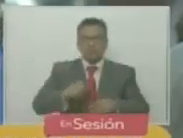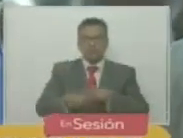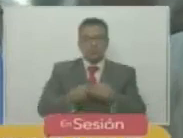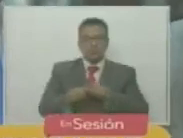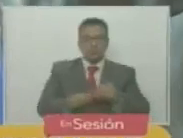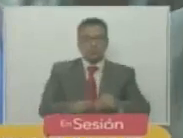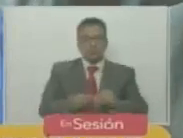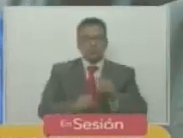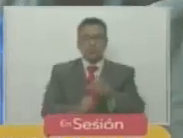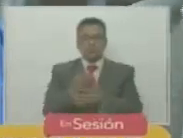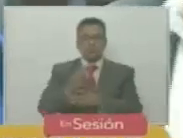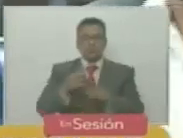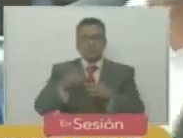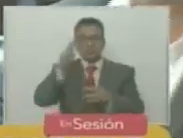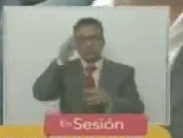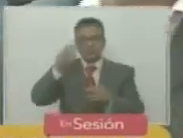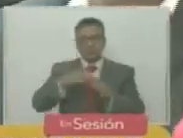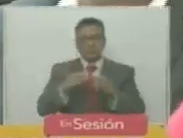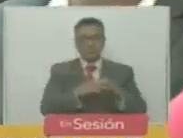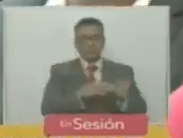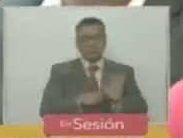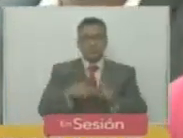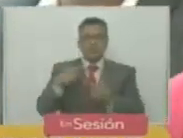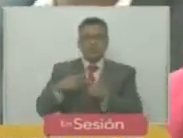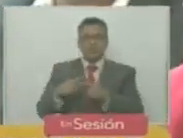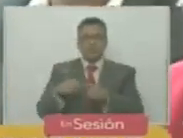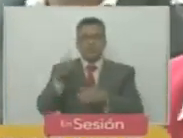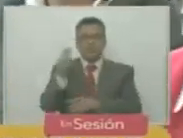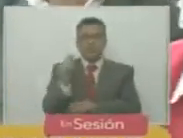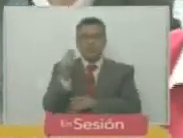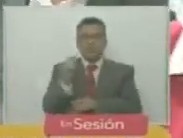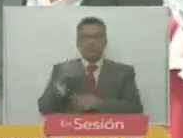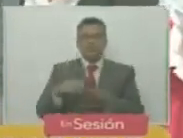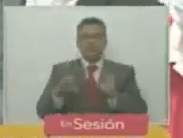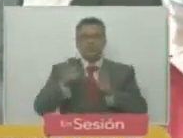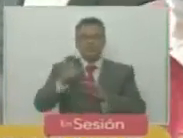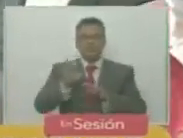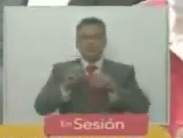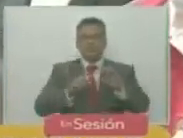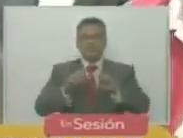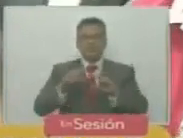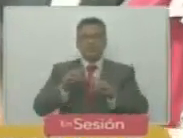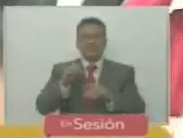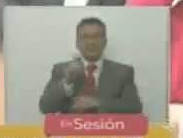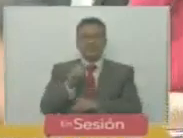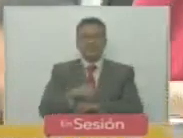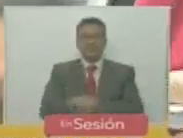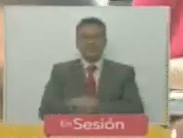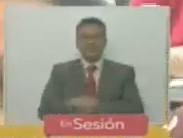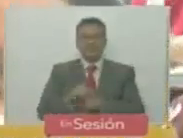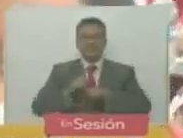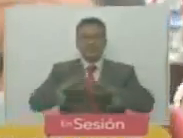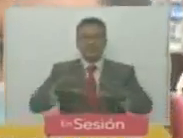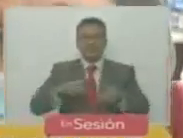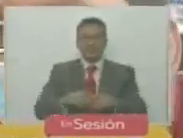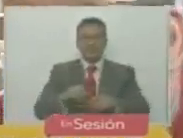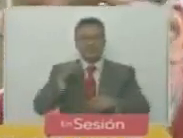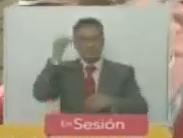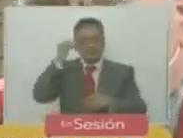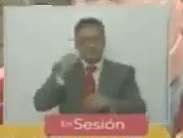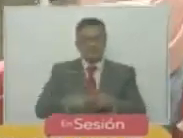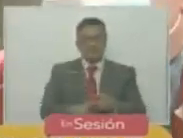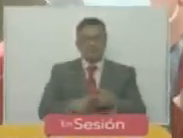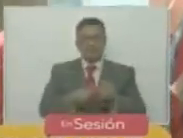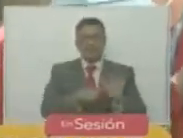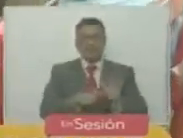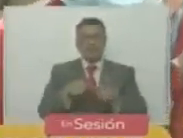la refundación de la República Bolivariana de Venezuela como una patria libre y soberana, considerando que el